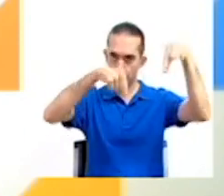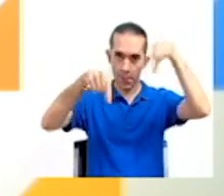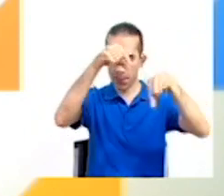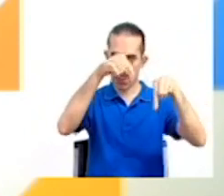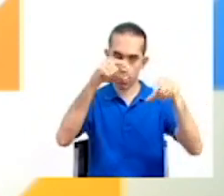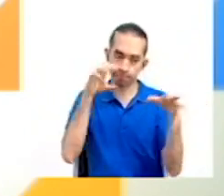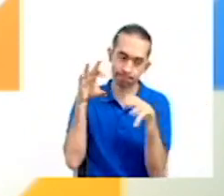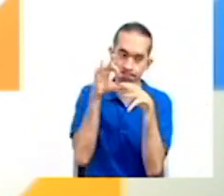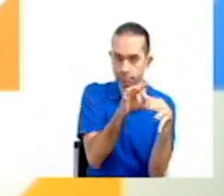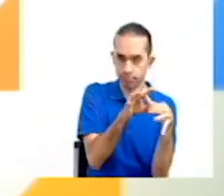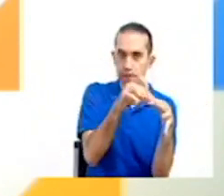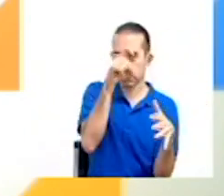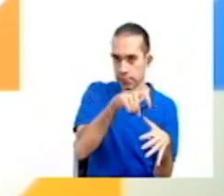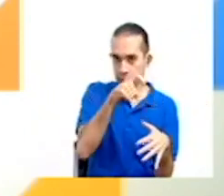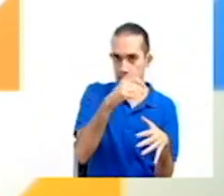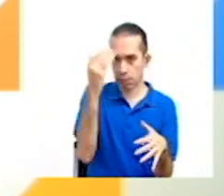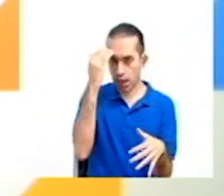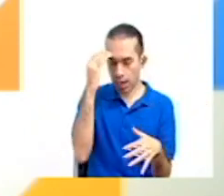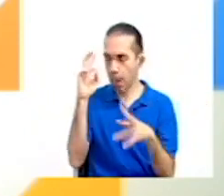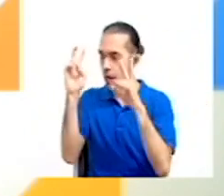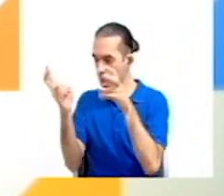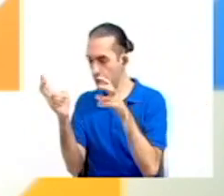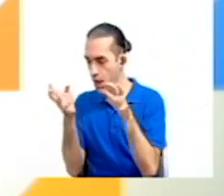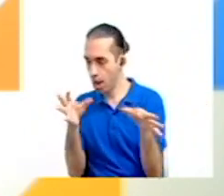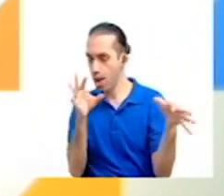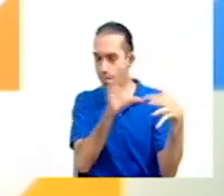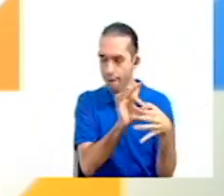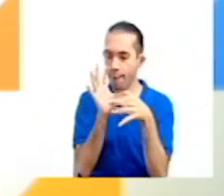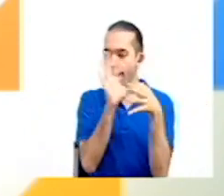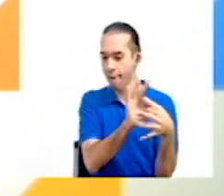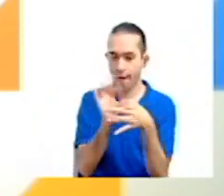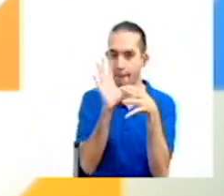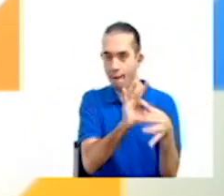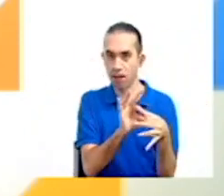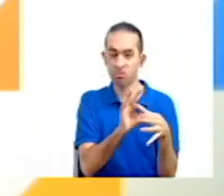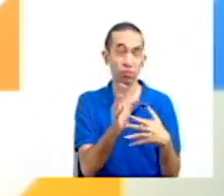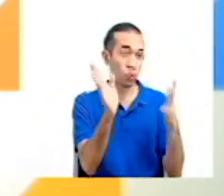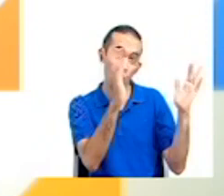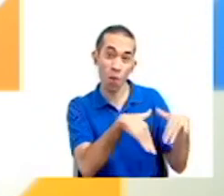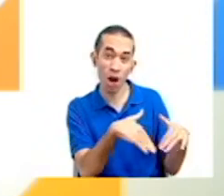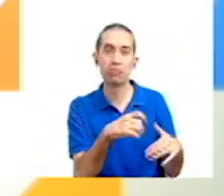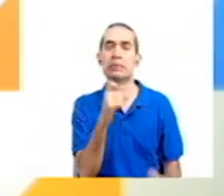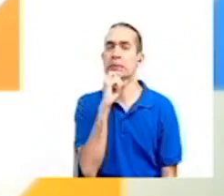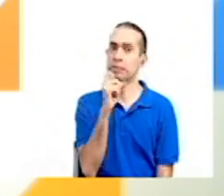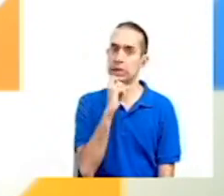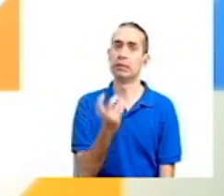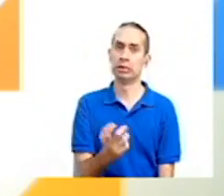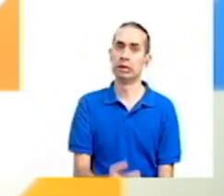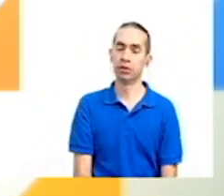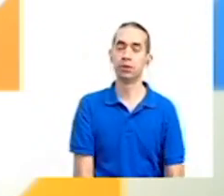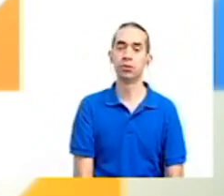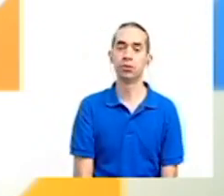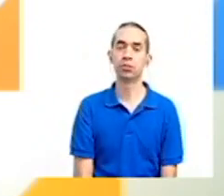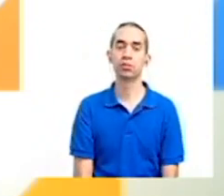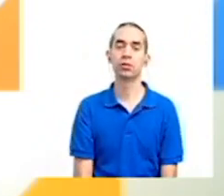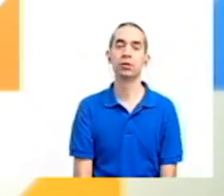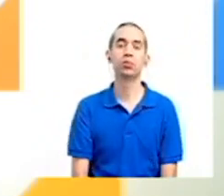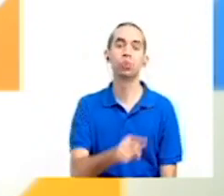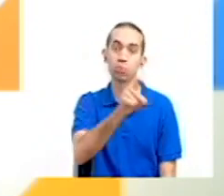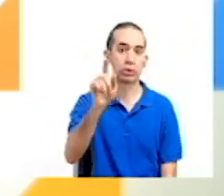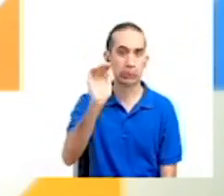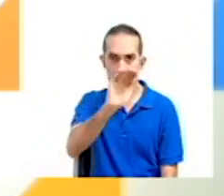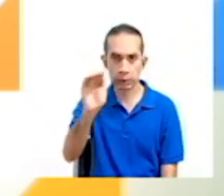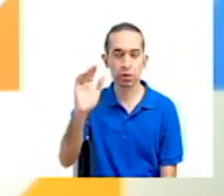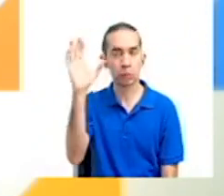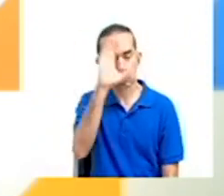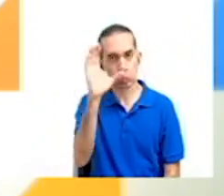características que necesitamos ver en la tabla periódica y si no la tienen a mano va a ser un poco más difícil. Entonces les pido que busquen una tabla